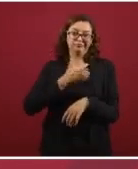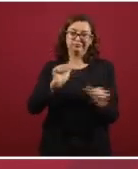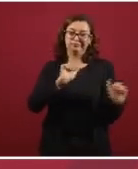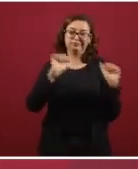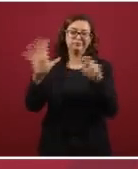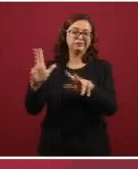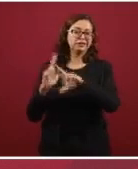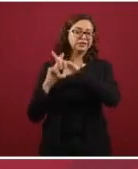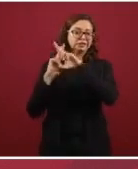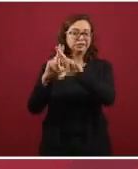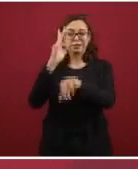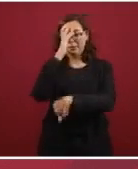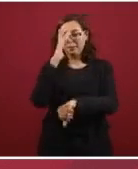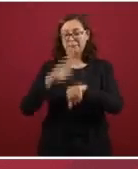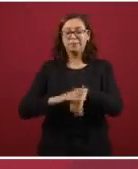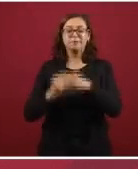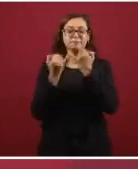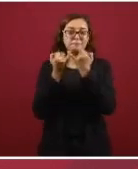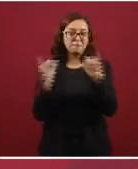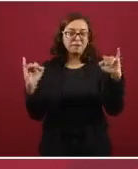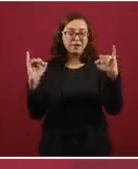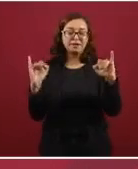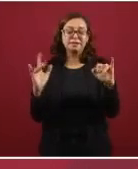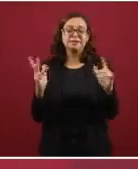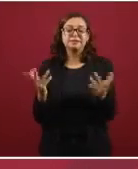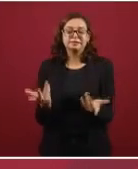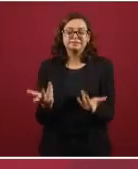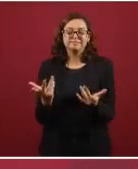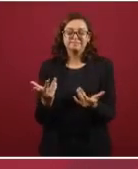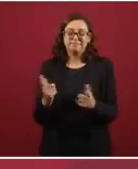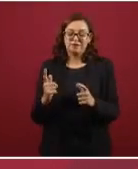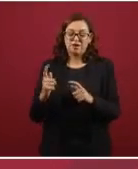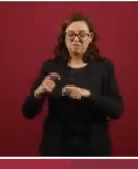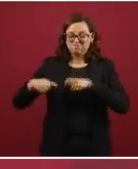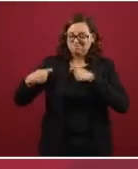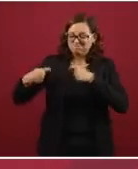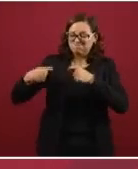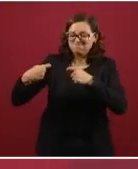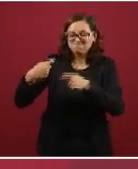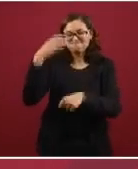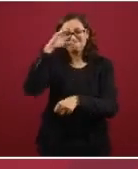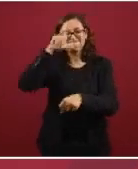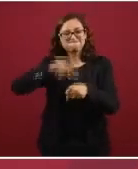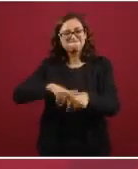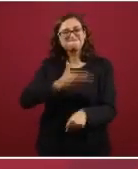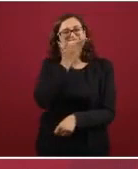la independencia fortaleciendo nuestras tradiciones, nuestras costumbres,